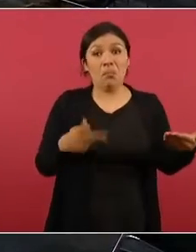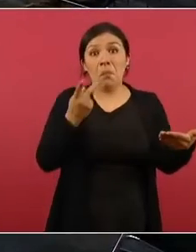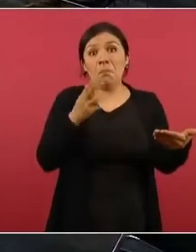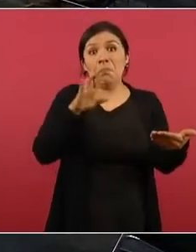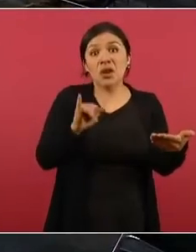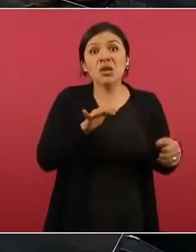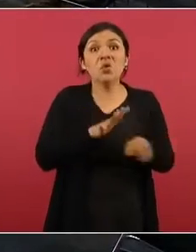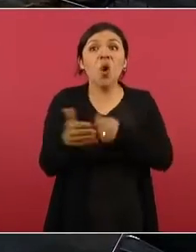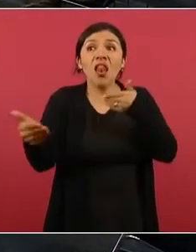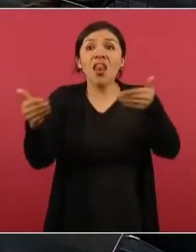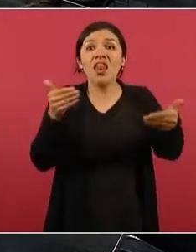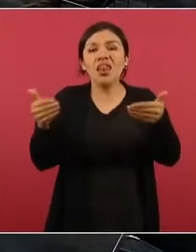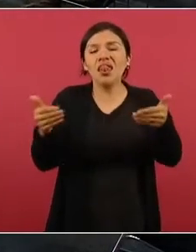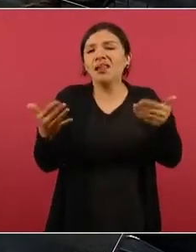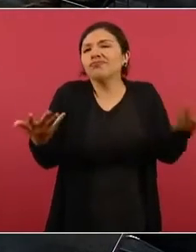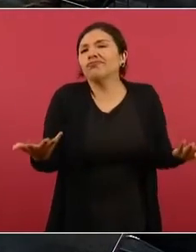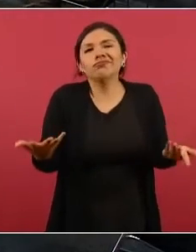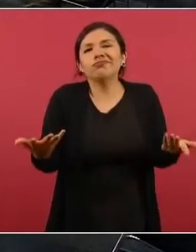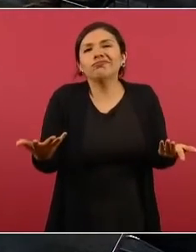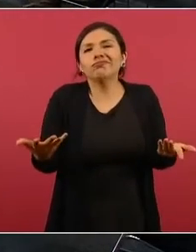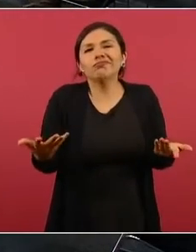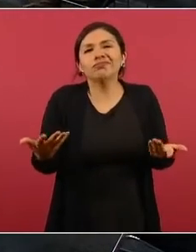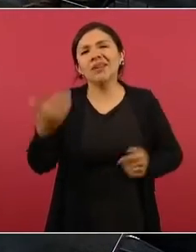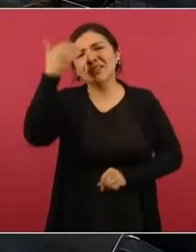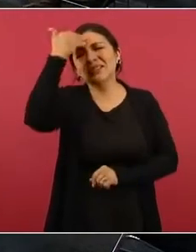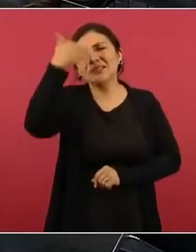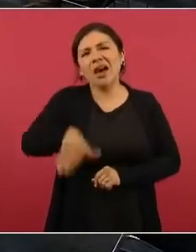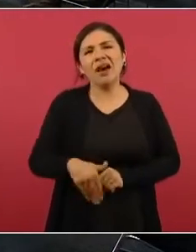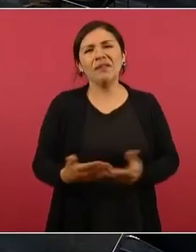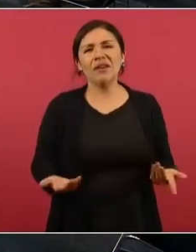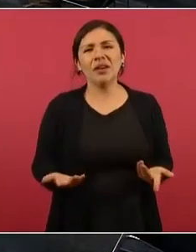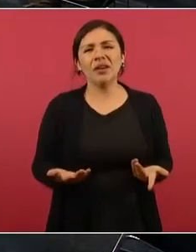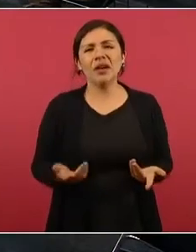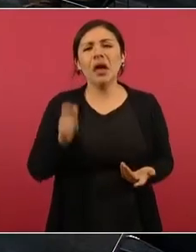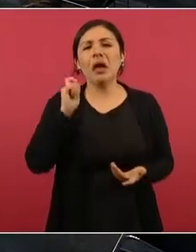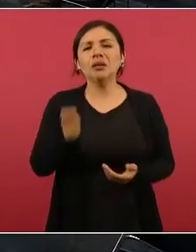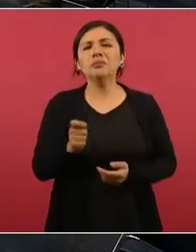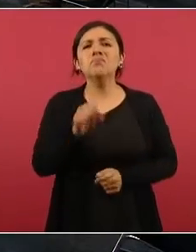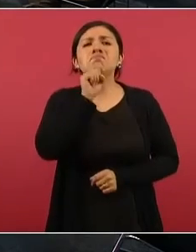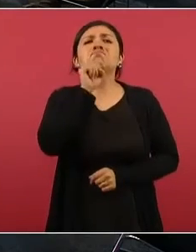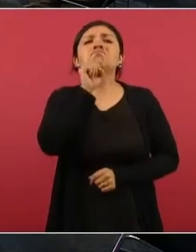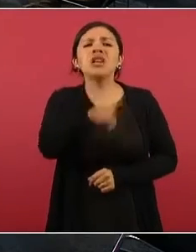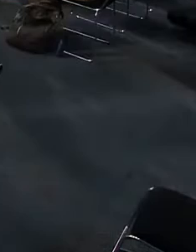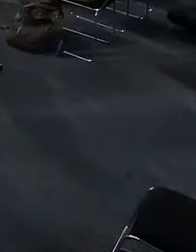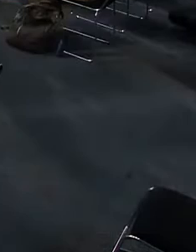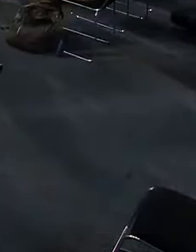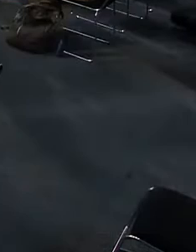del PRI, pero al final sí, resultó lo mismo.